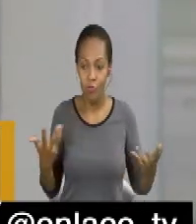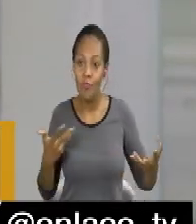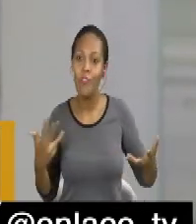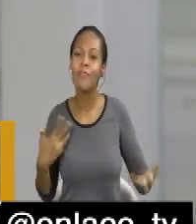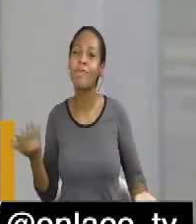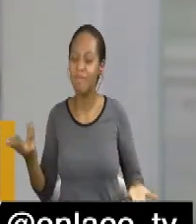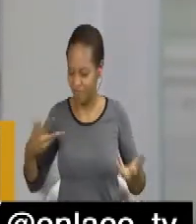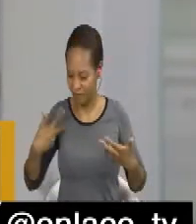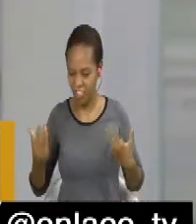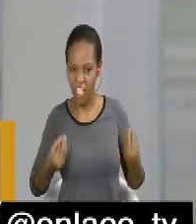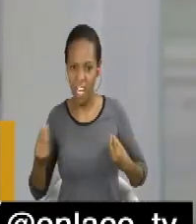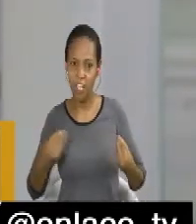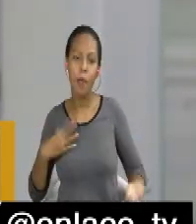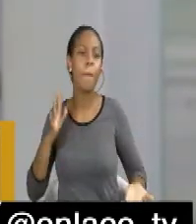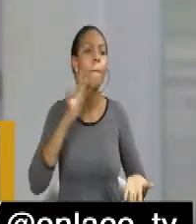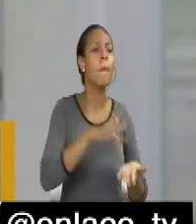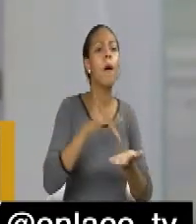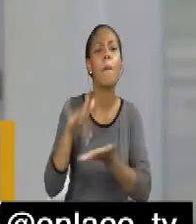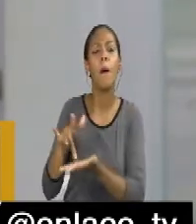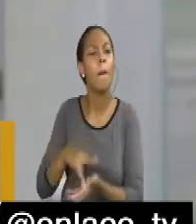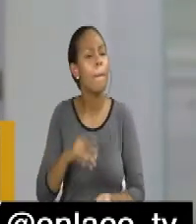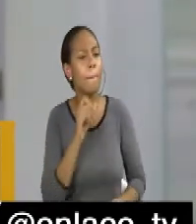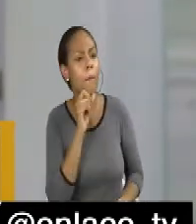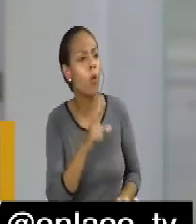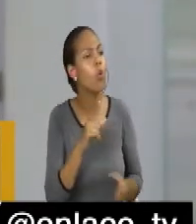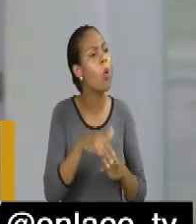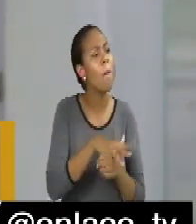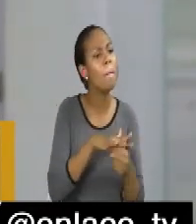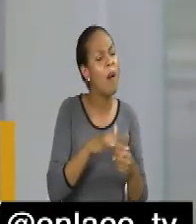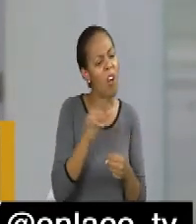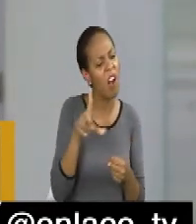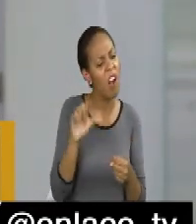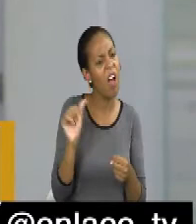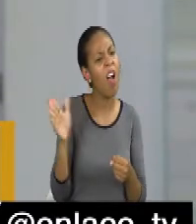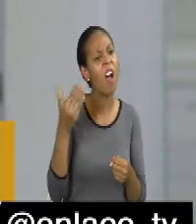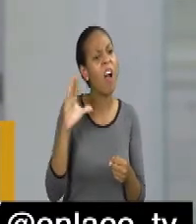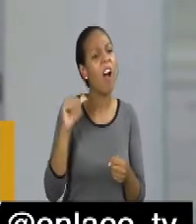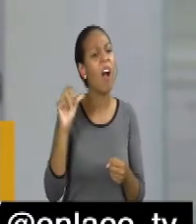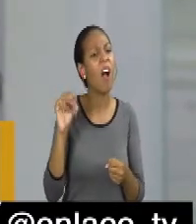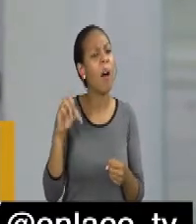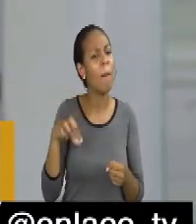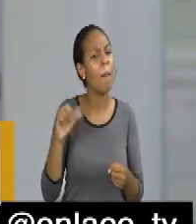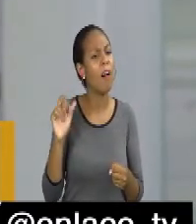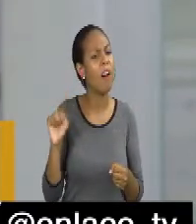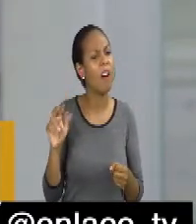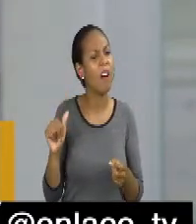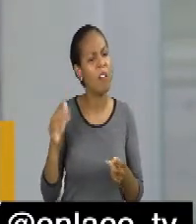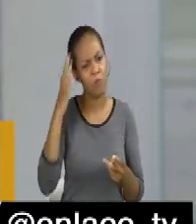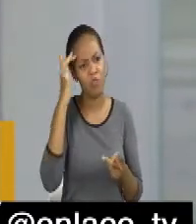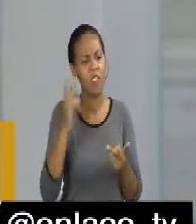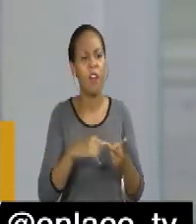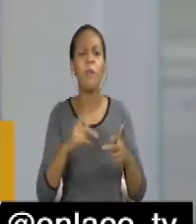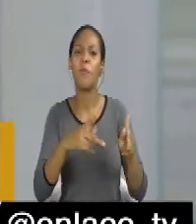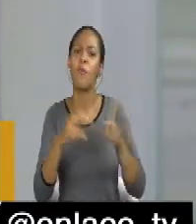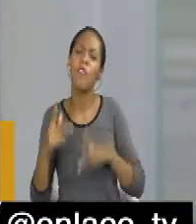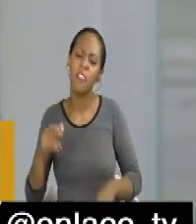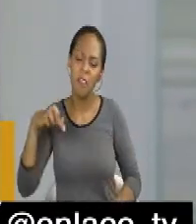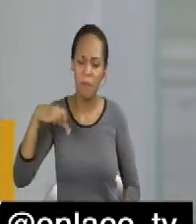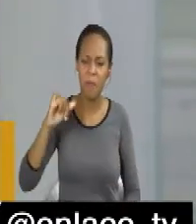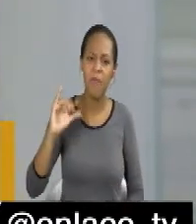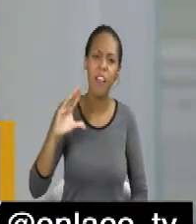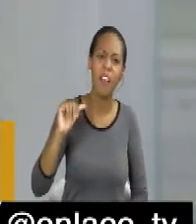a diversos lugares a preguntar por qué el barrio se llama La Campana, por qué se llama el Puente Picapiedras, por qué se llama la